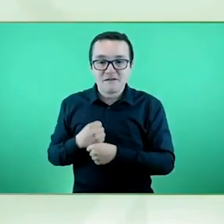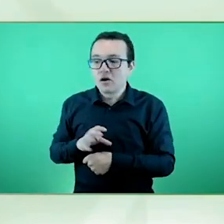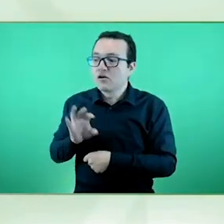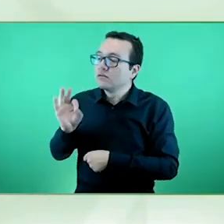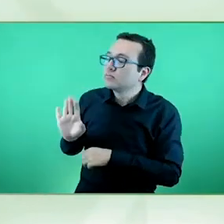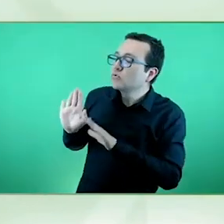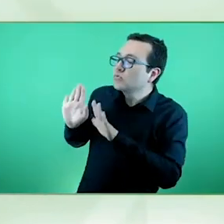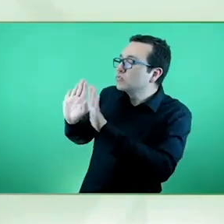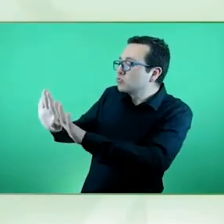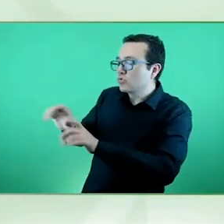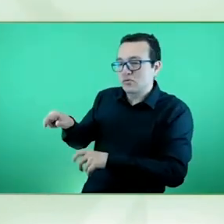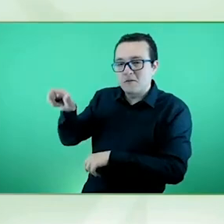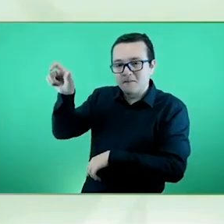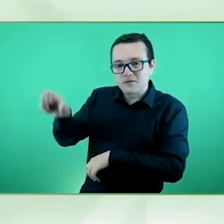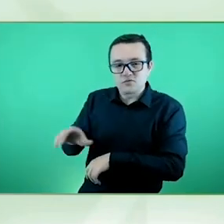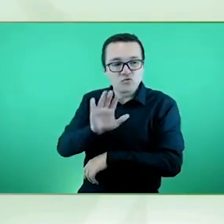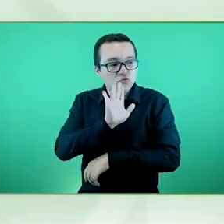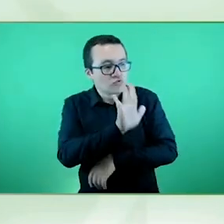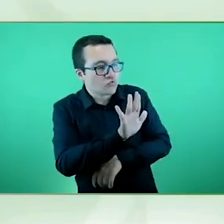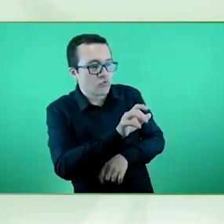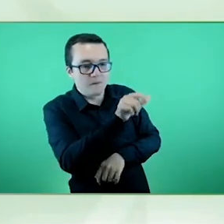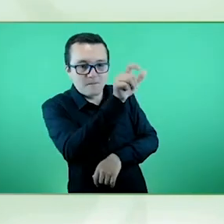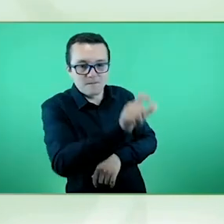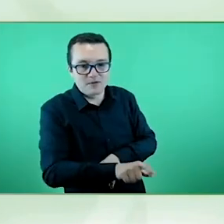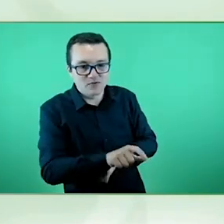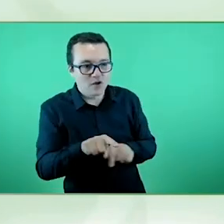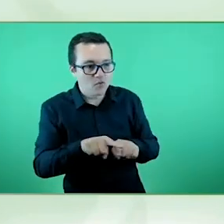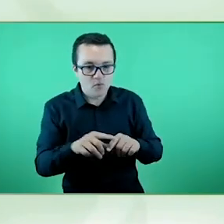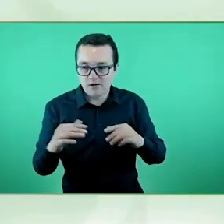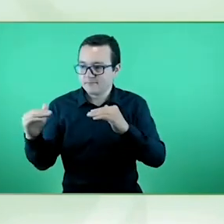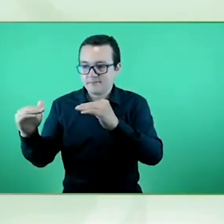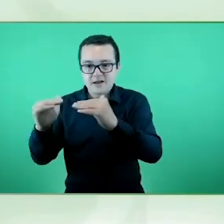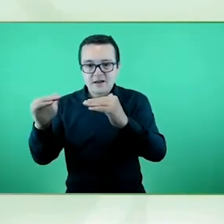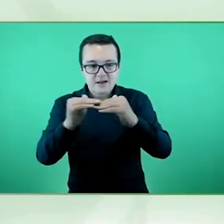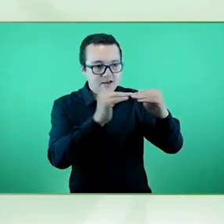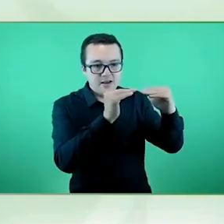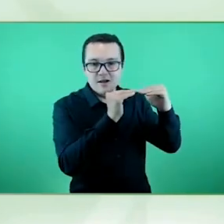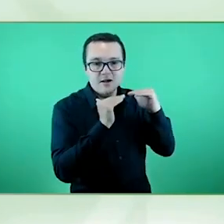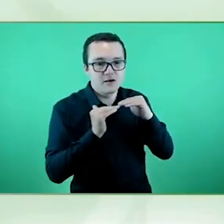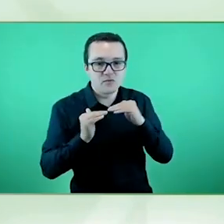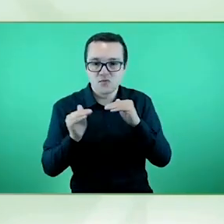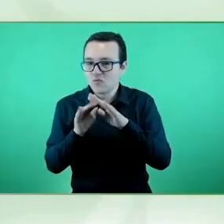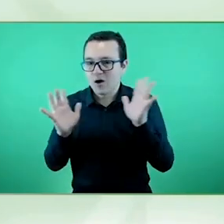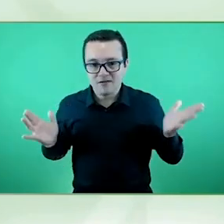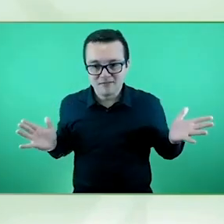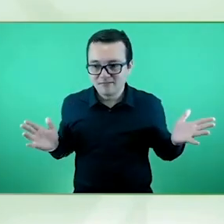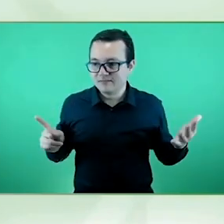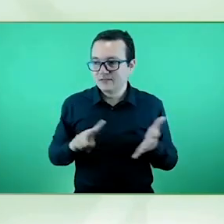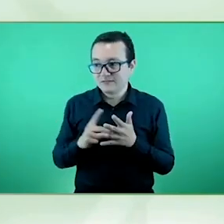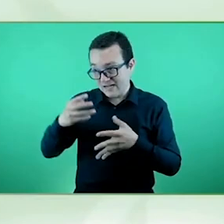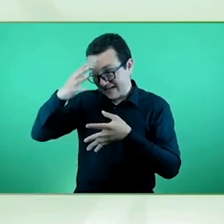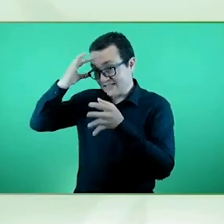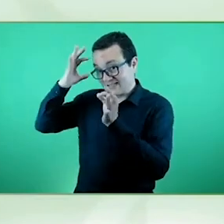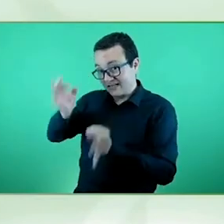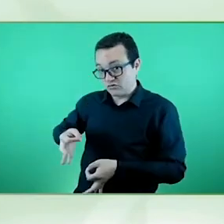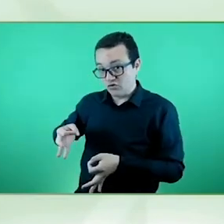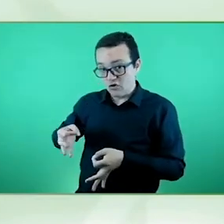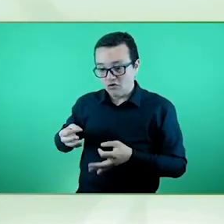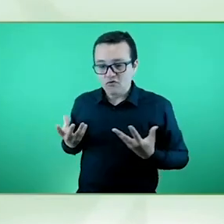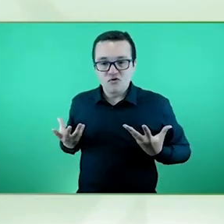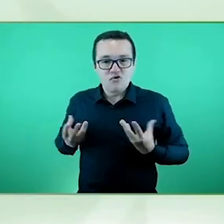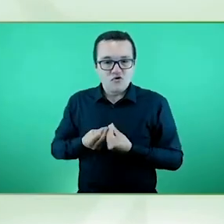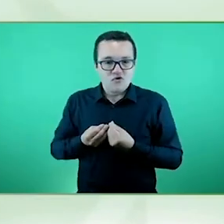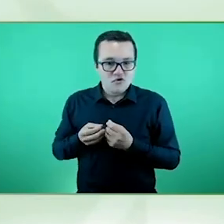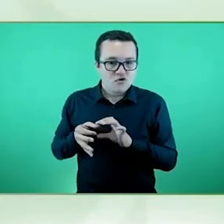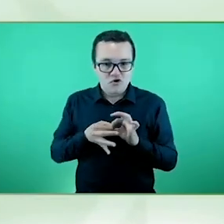es igual de relevante, donde su opinión es igual de relevante, donde las decisiones son colectivas. Entonces,